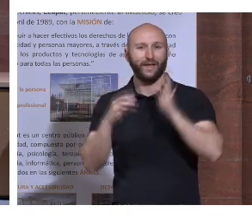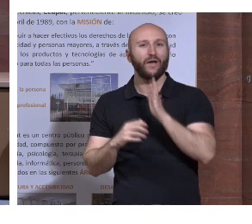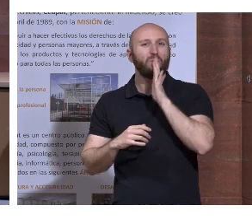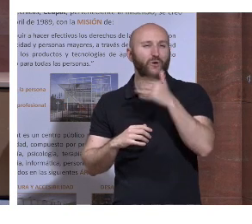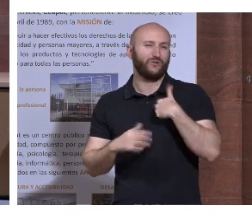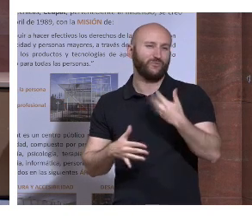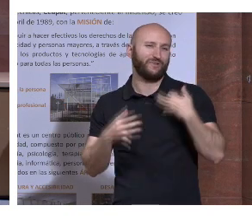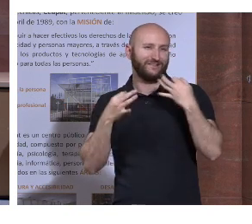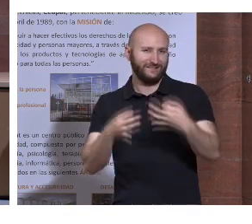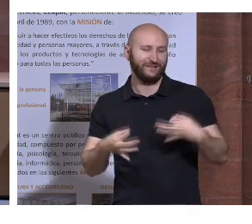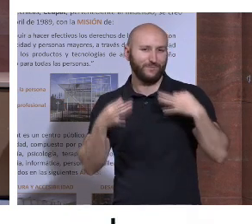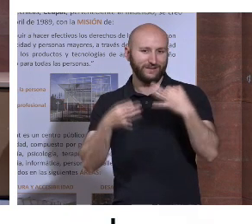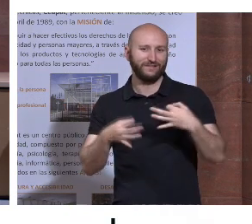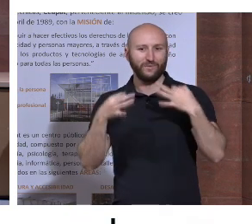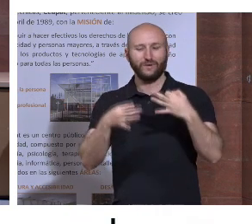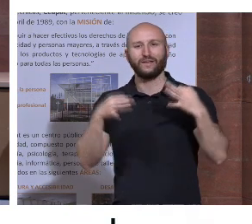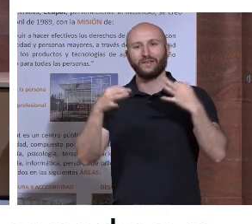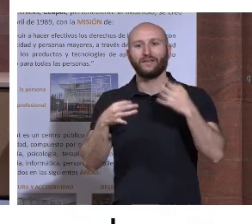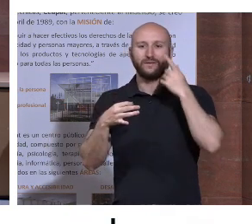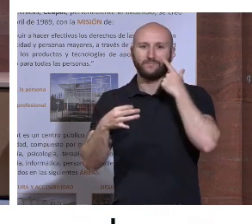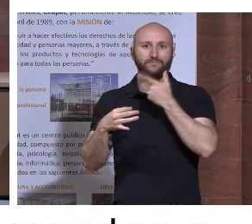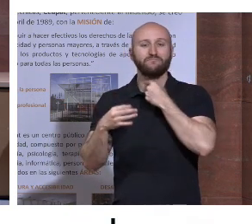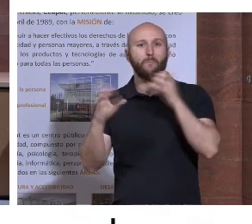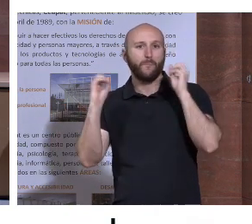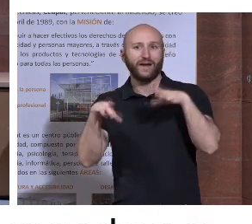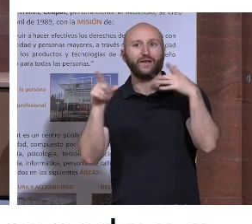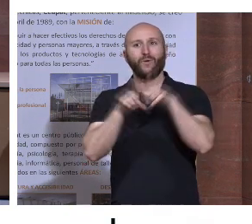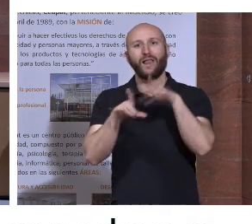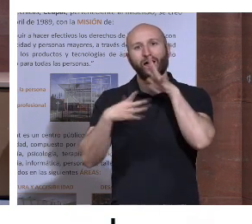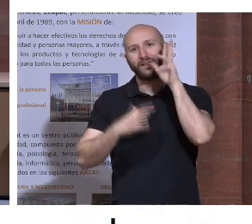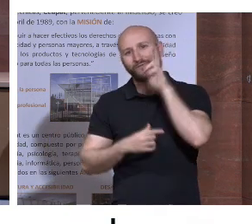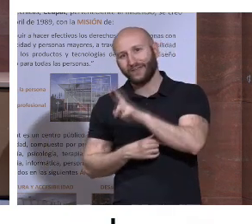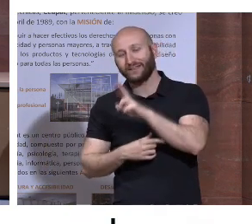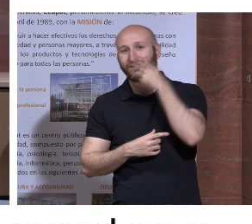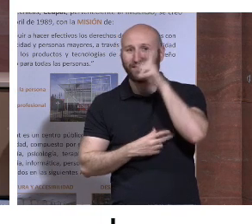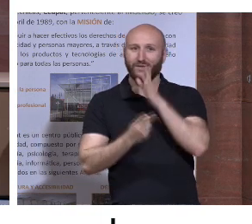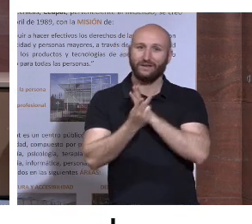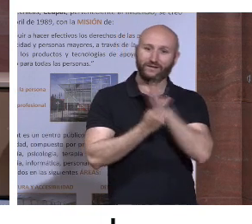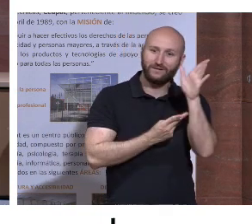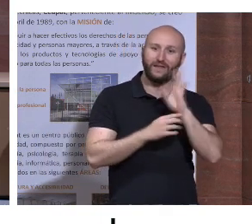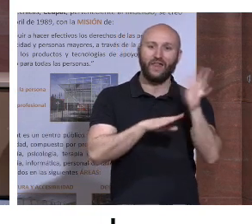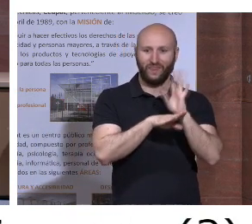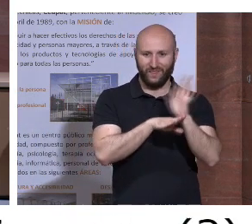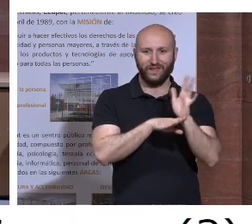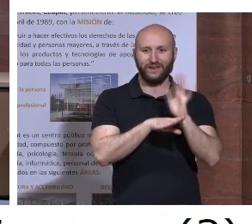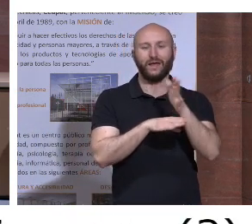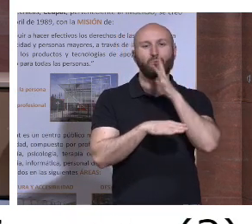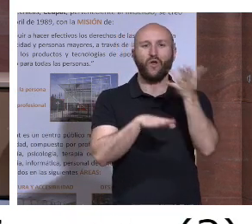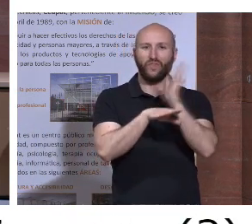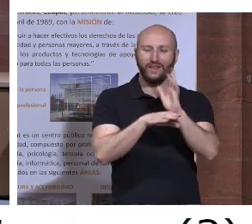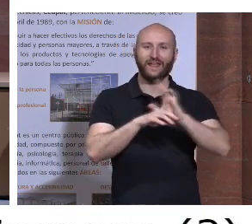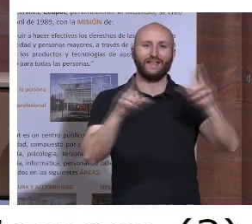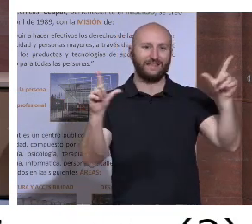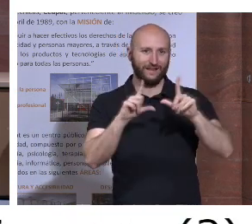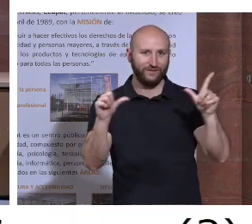siempre se me asocian, por un lado, la magia, como estáis viendo ahora, y por otro lado, el cine. El mundo del cine, la